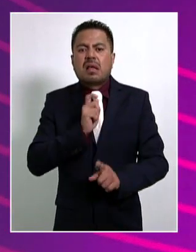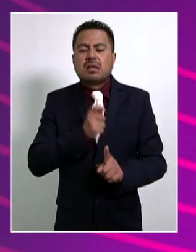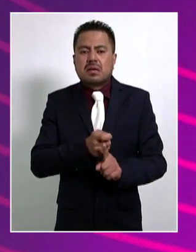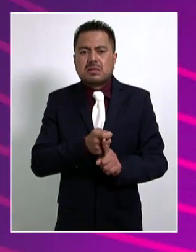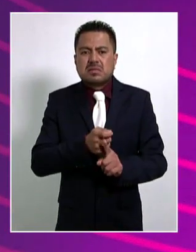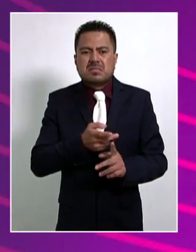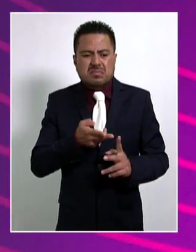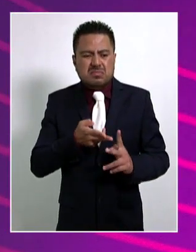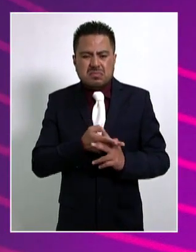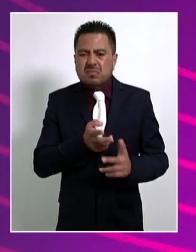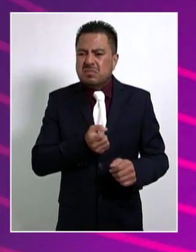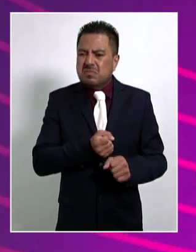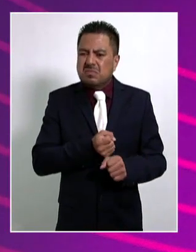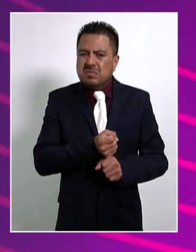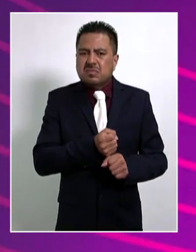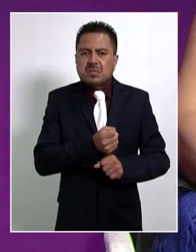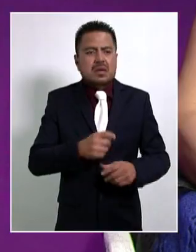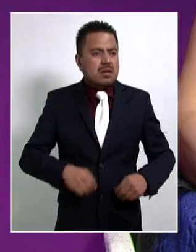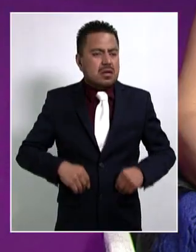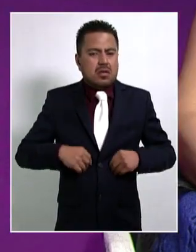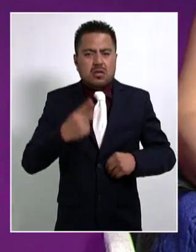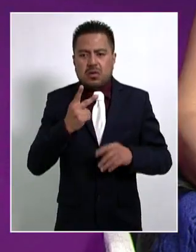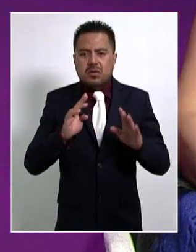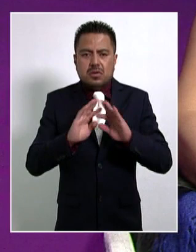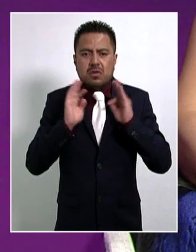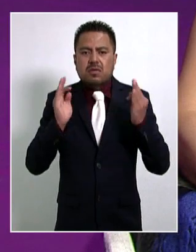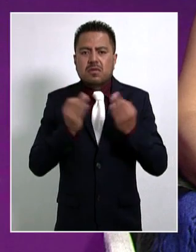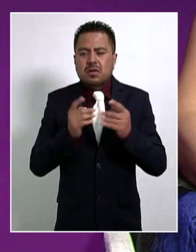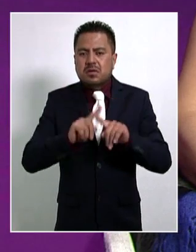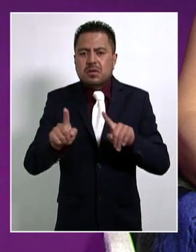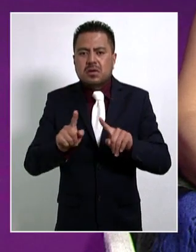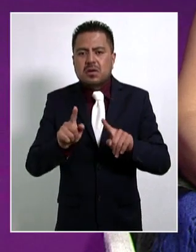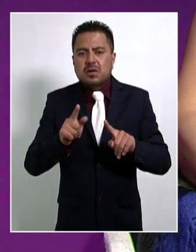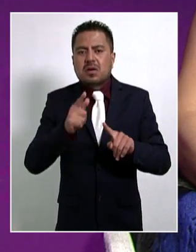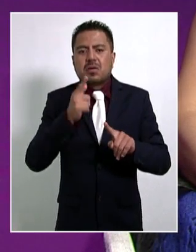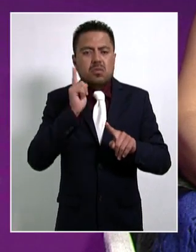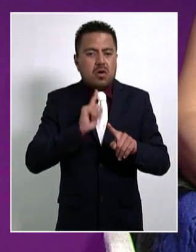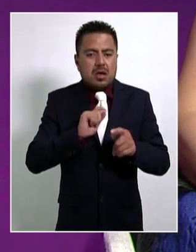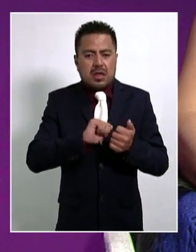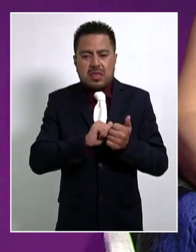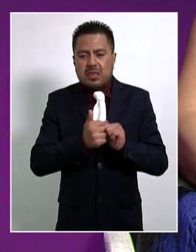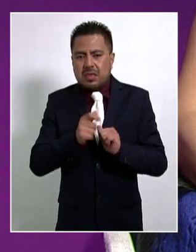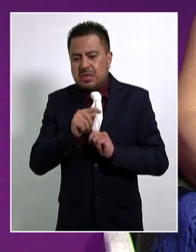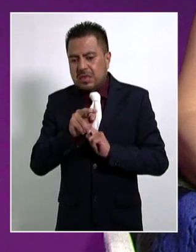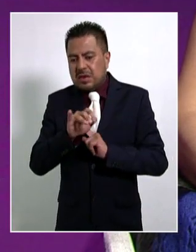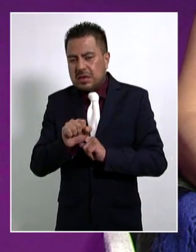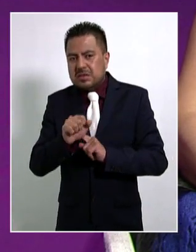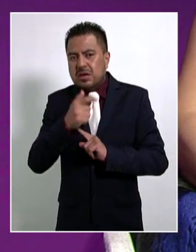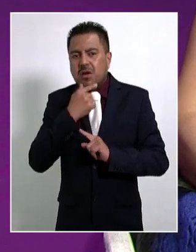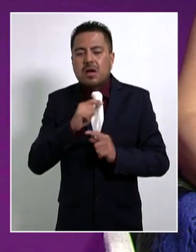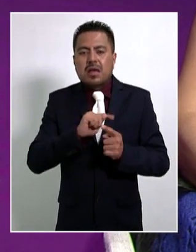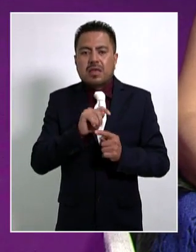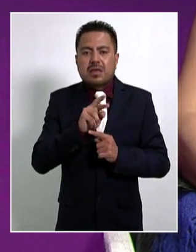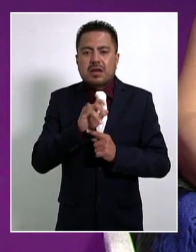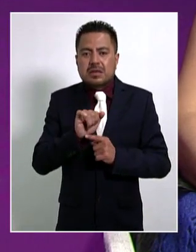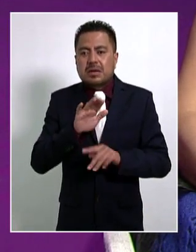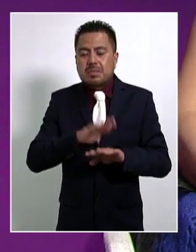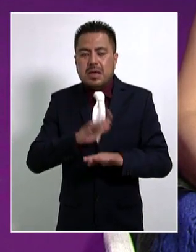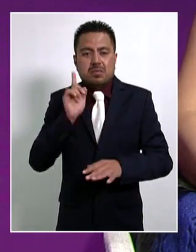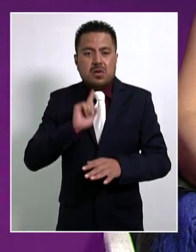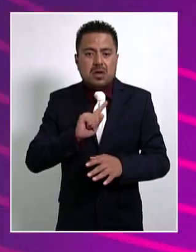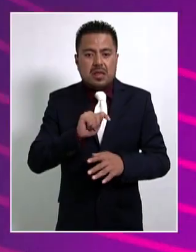la violencia la vivimos de dos formas diferentes, las mujeres trans y los hombres trans. las mujeres trans más en el espacio